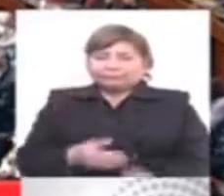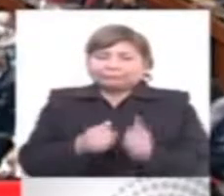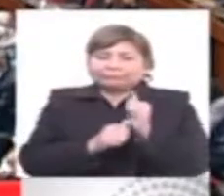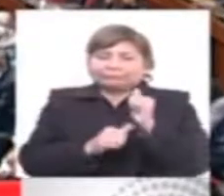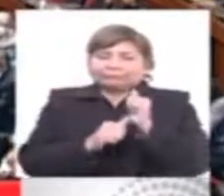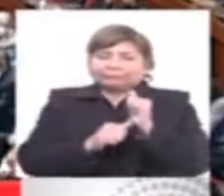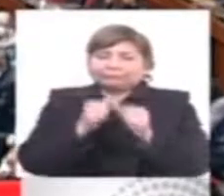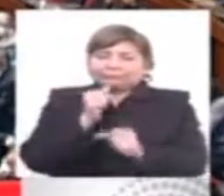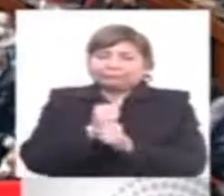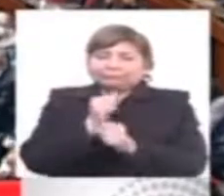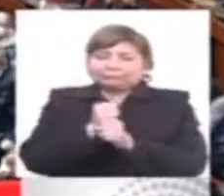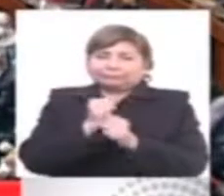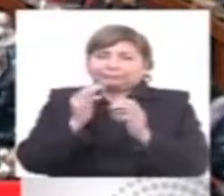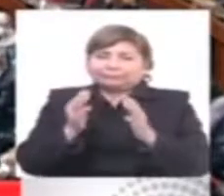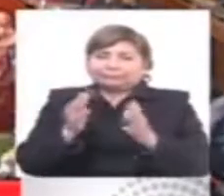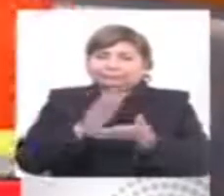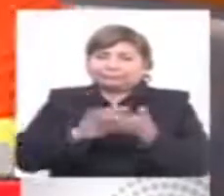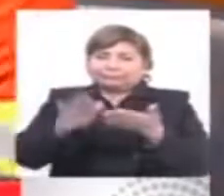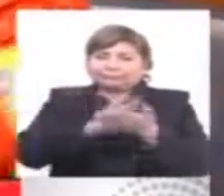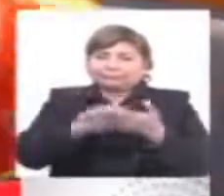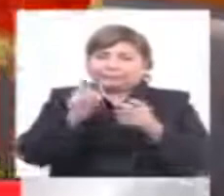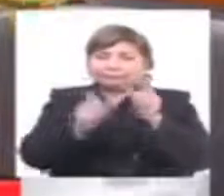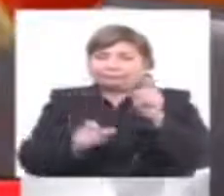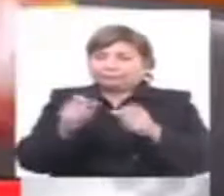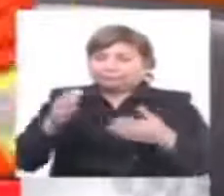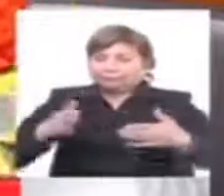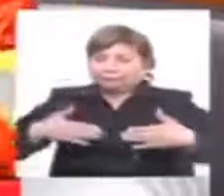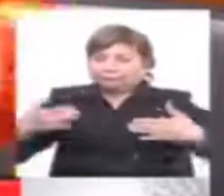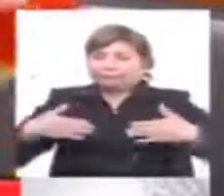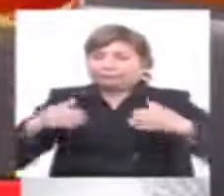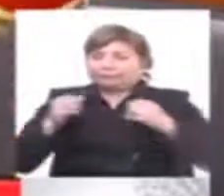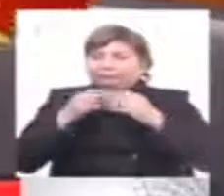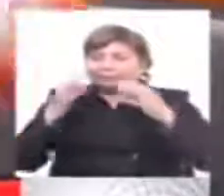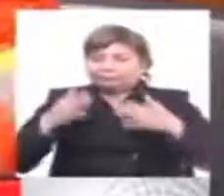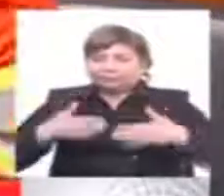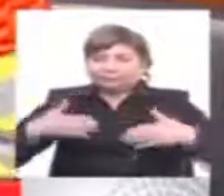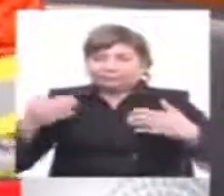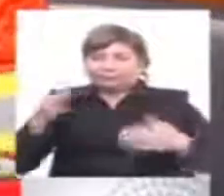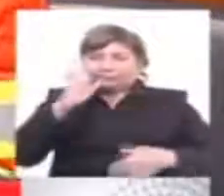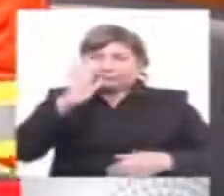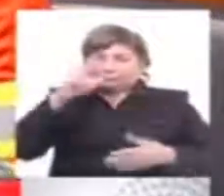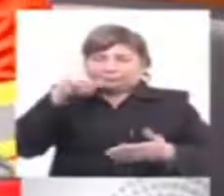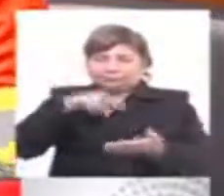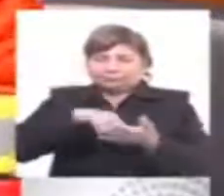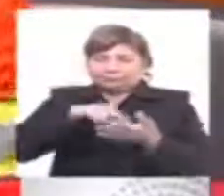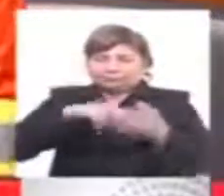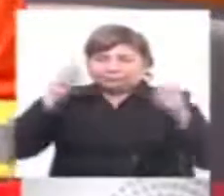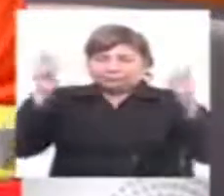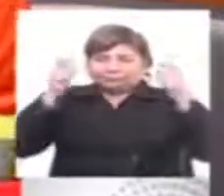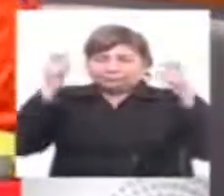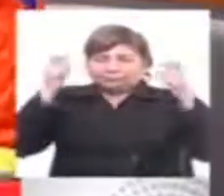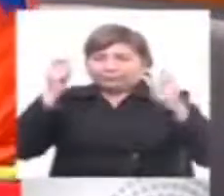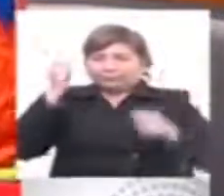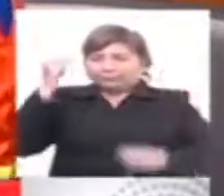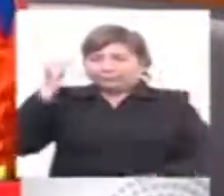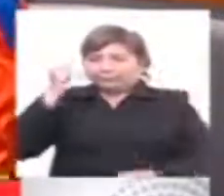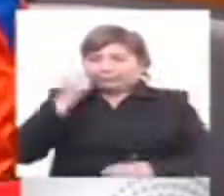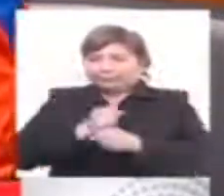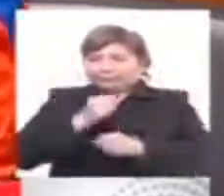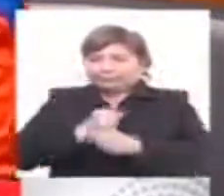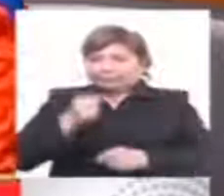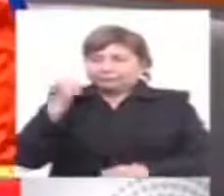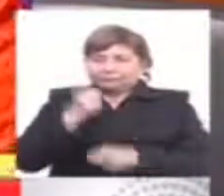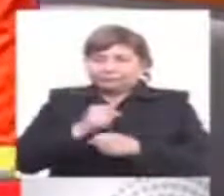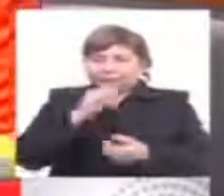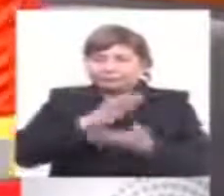hermanos trabajadores de limpieza pública, feliz día. Feliz día del 5 de noviembre. Que viva el derecho humano al trabajo. Que vivan los